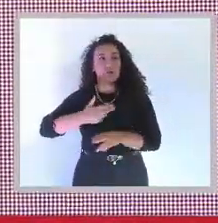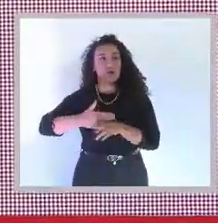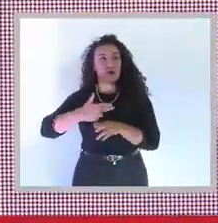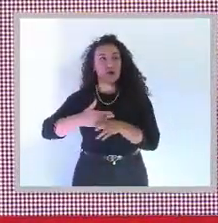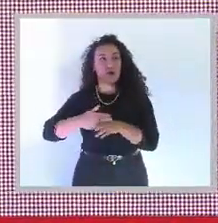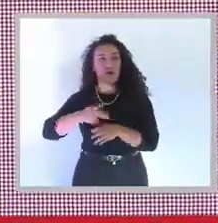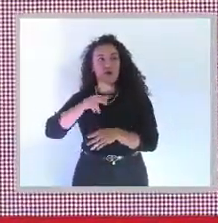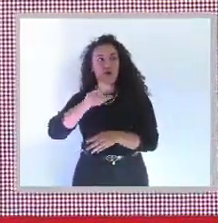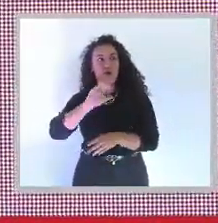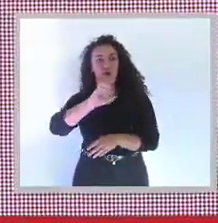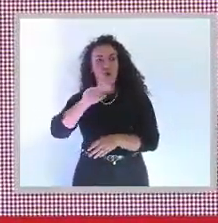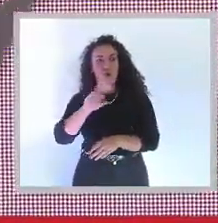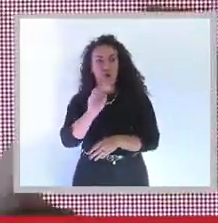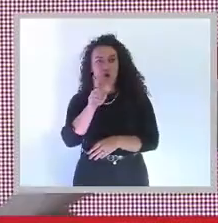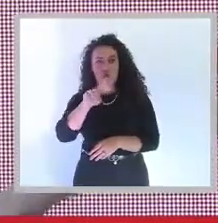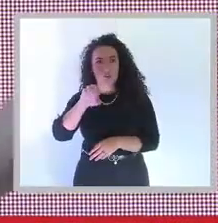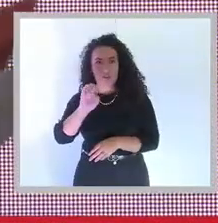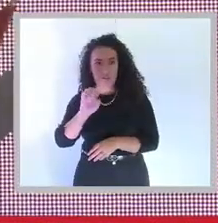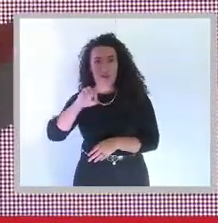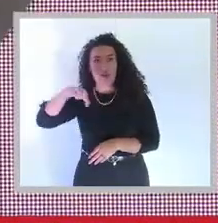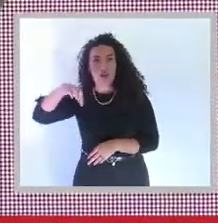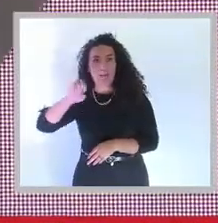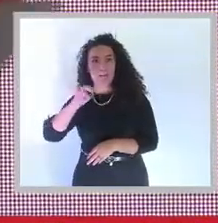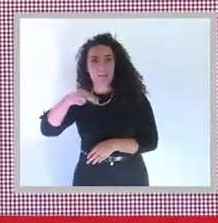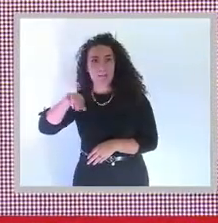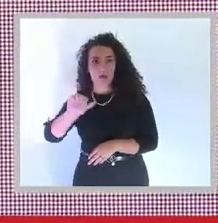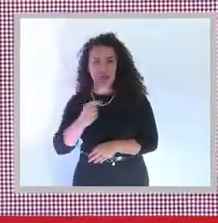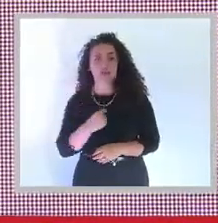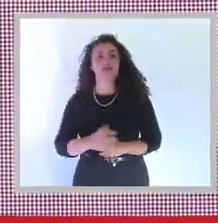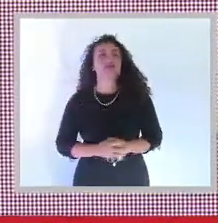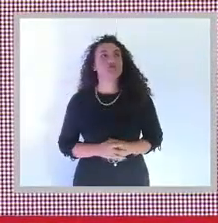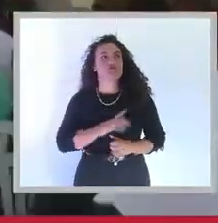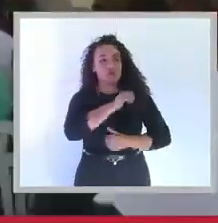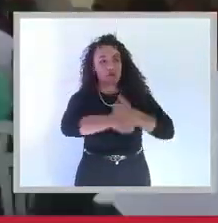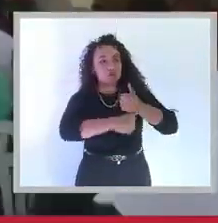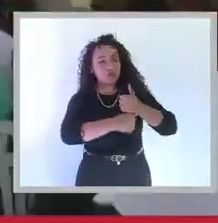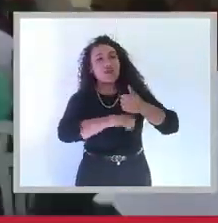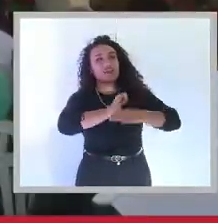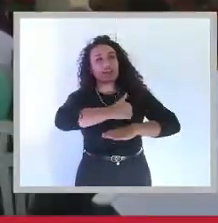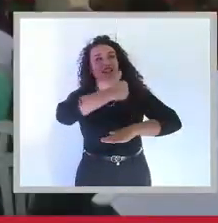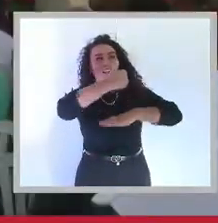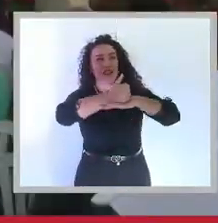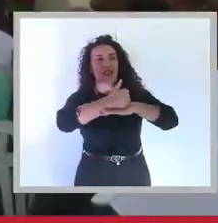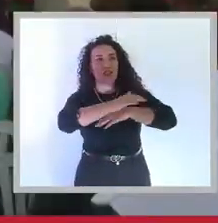Bogotá, y estamos pues aquí para trabajar con ustedes. Gracias.